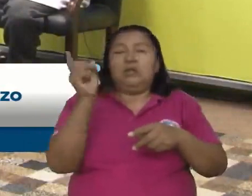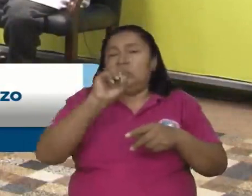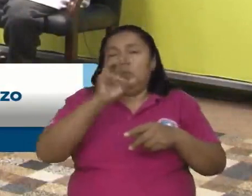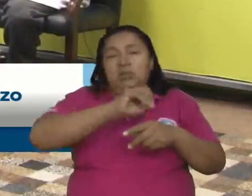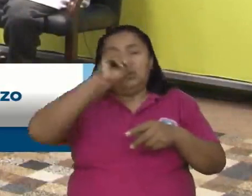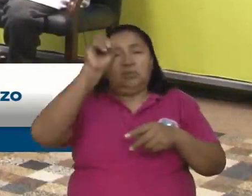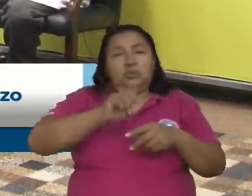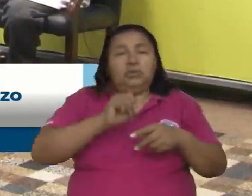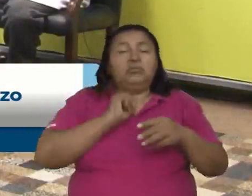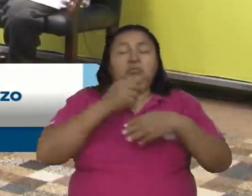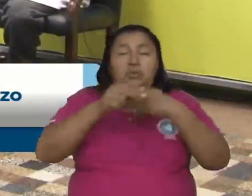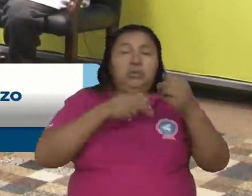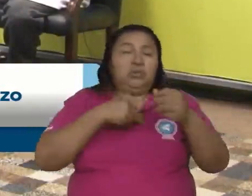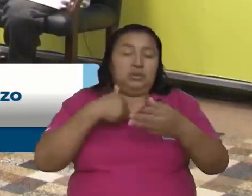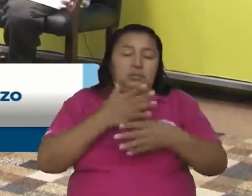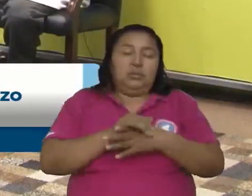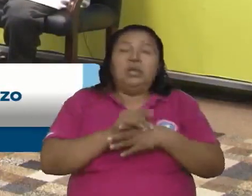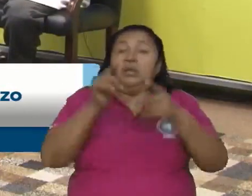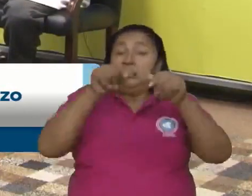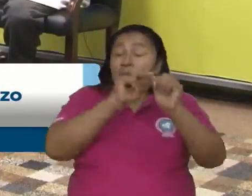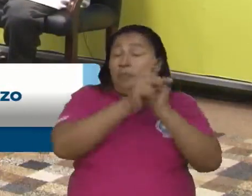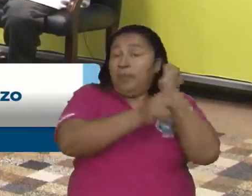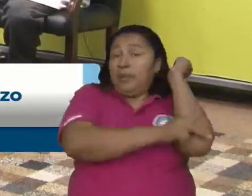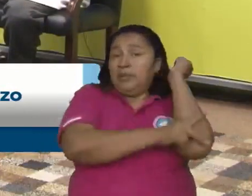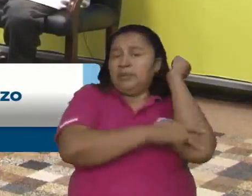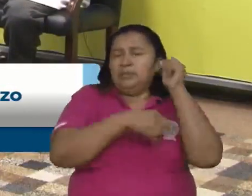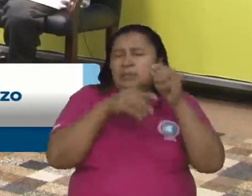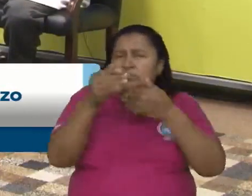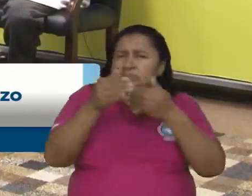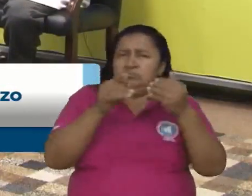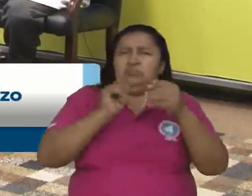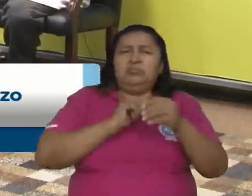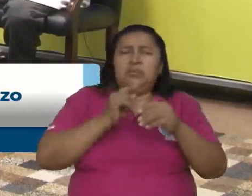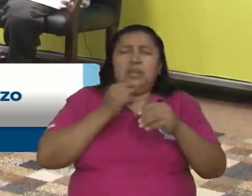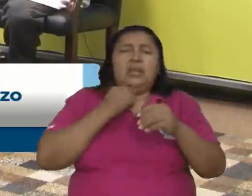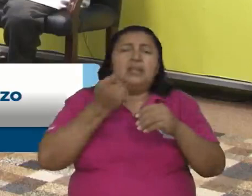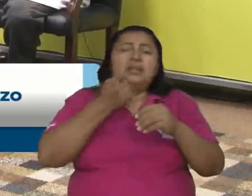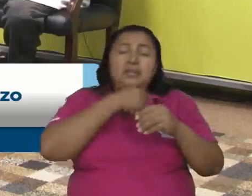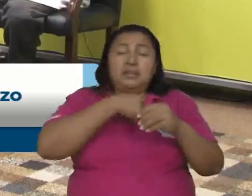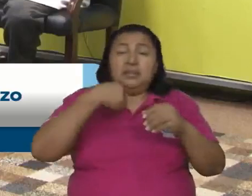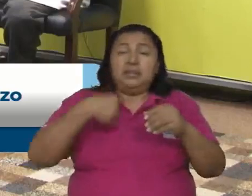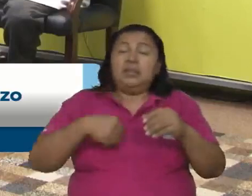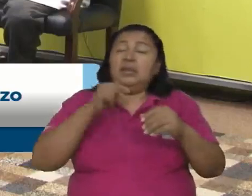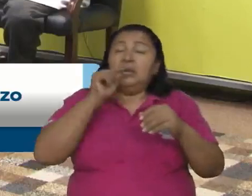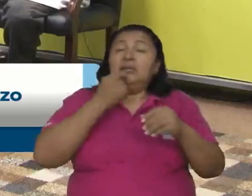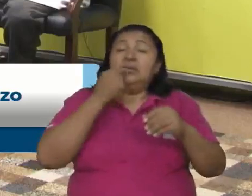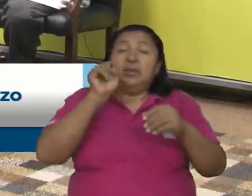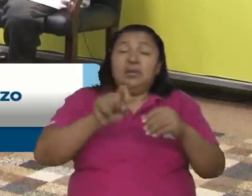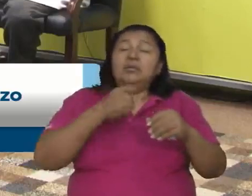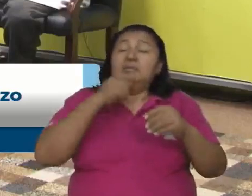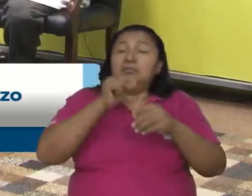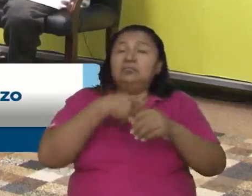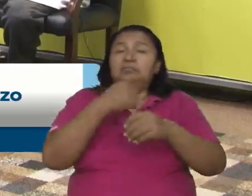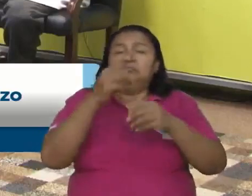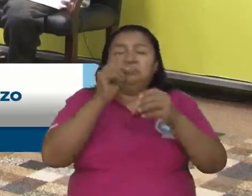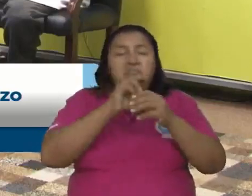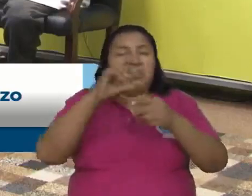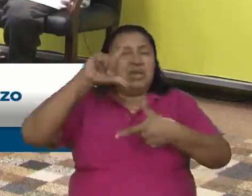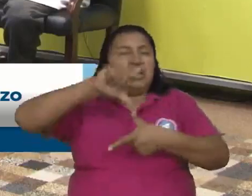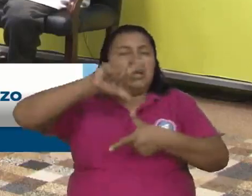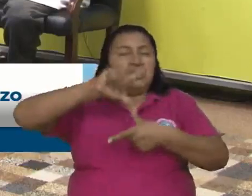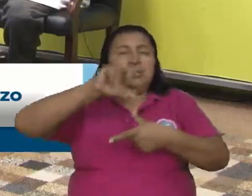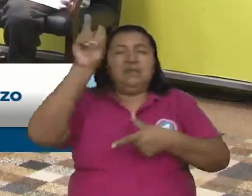tenían que ponerle. Y los países que más fregados están en ese sentido son Tailandia. Y aquí en América Latina, Venezuela y México le ponen